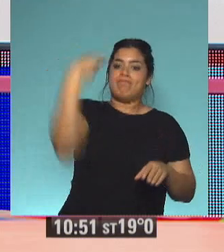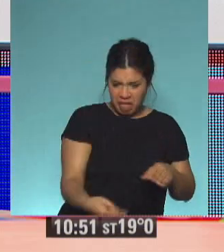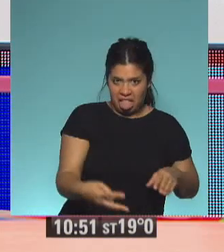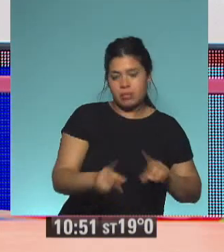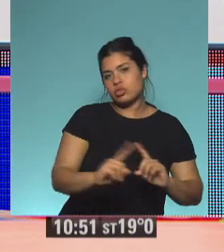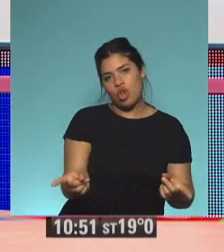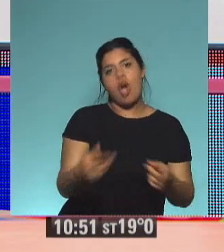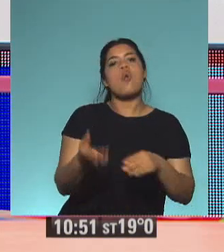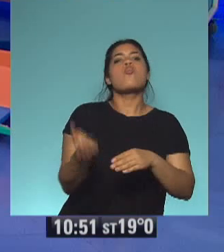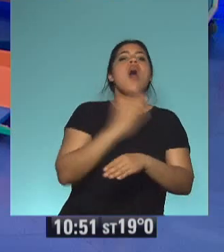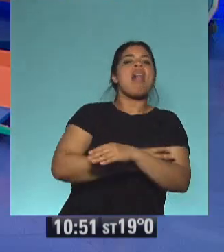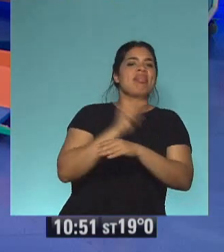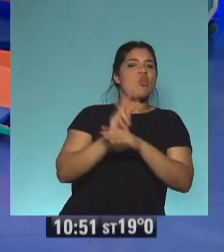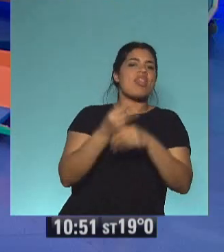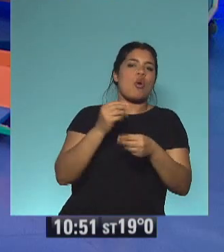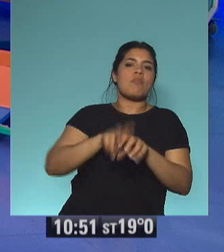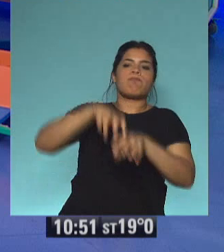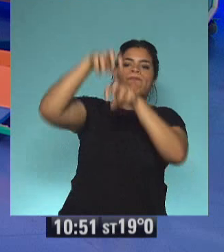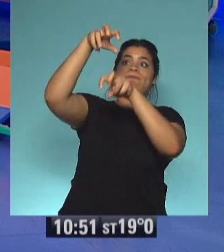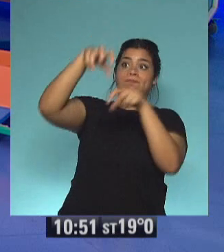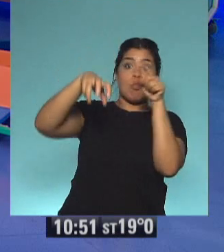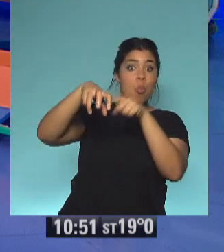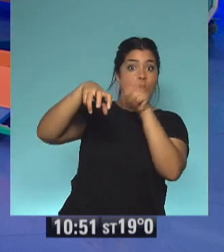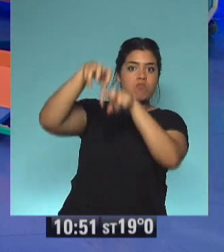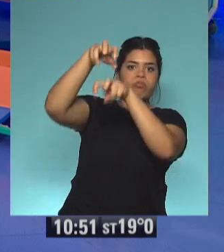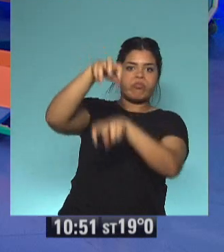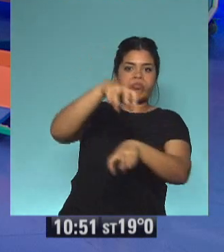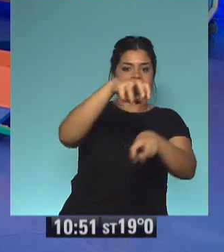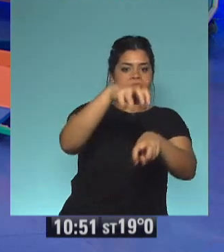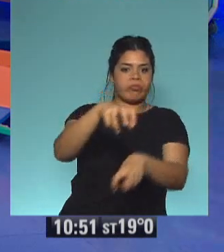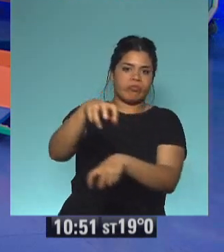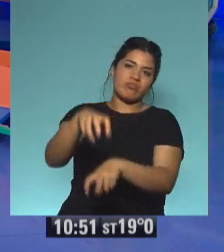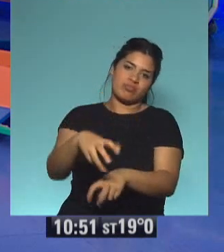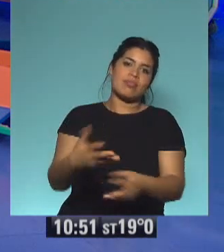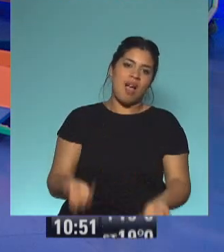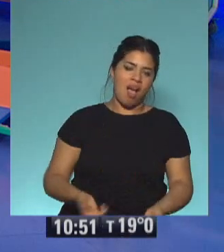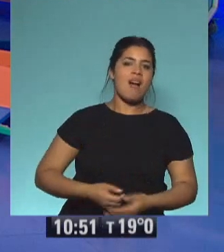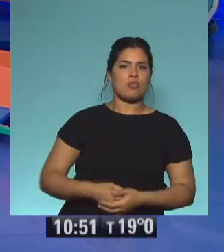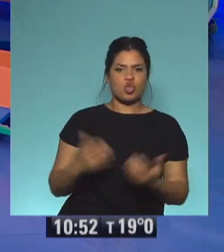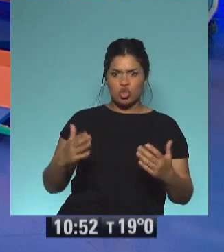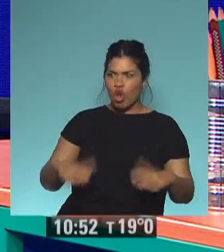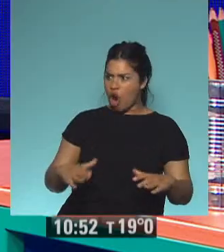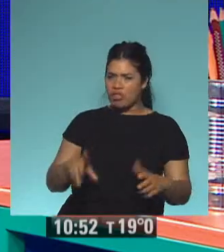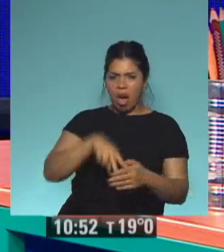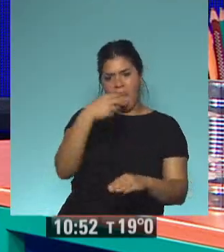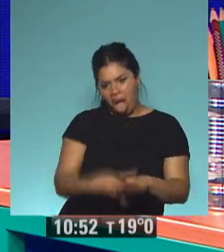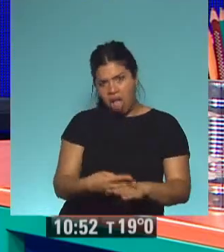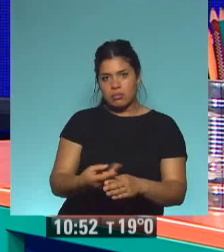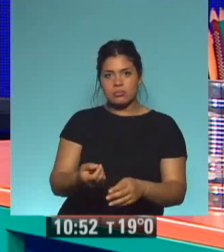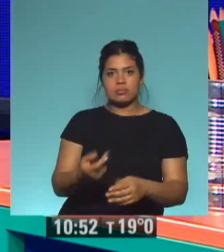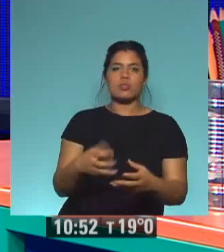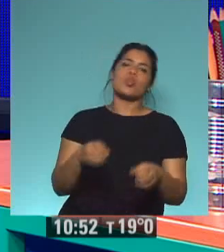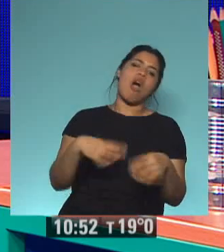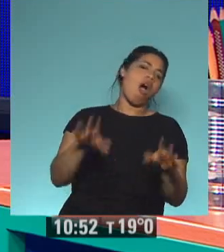en Italia? Bueno. Está muy aggiornado. Él viene y te dice, se hace torta. Tortilla. Panata. Fogliatelle.